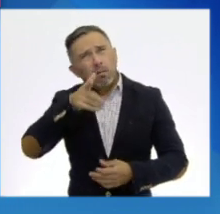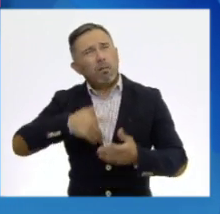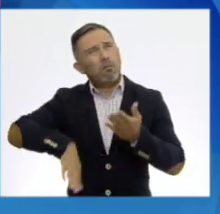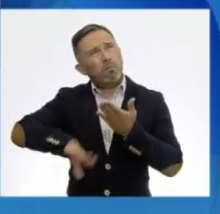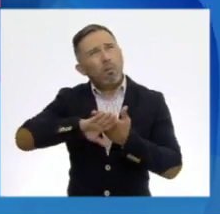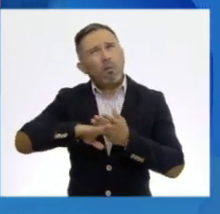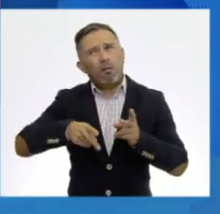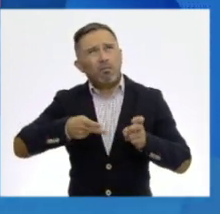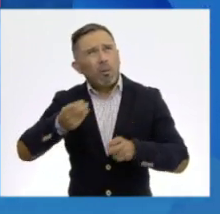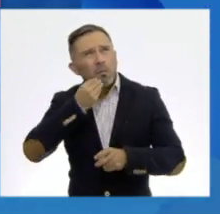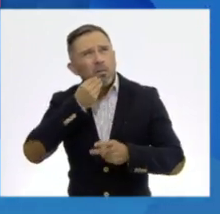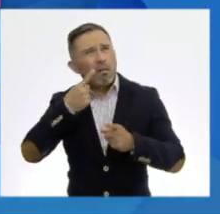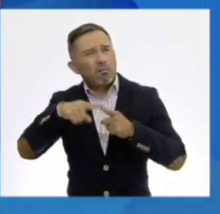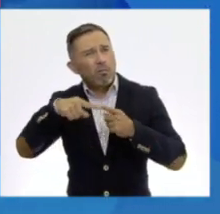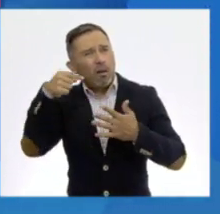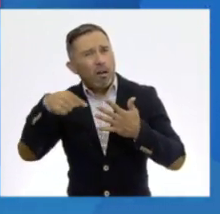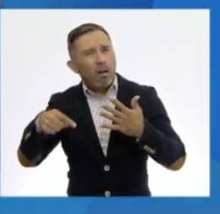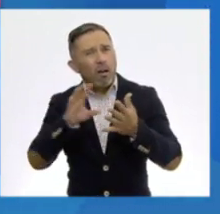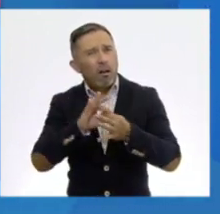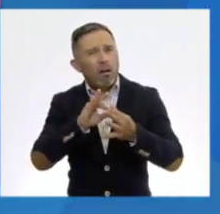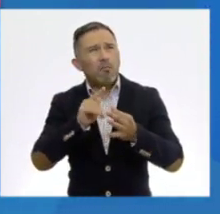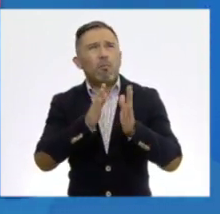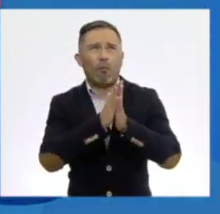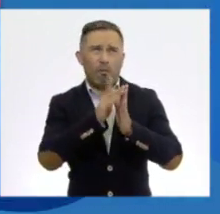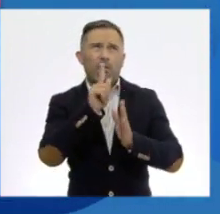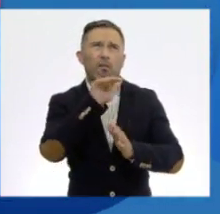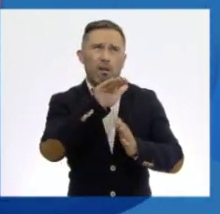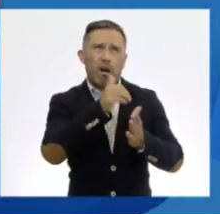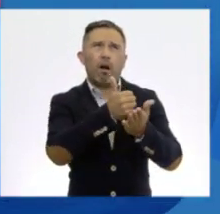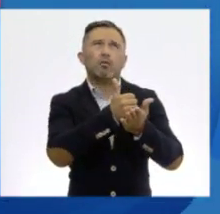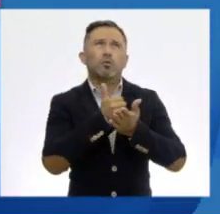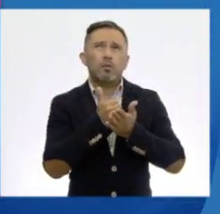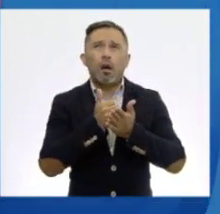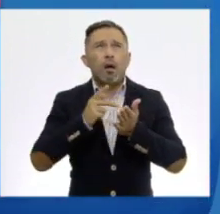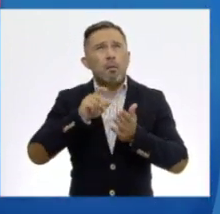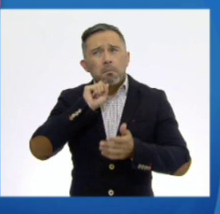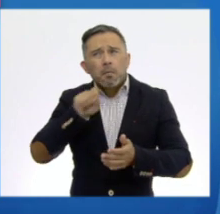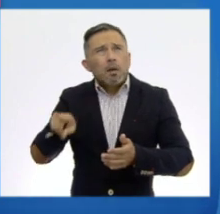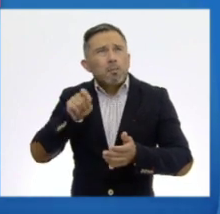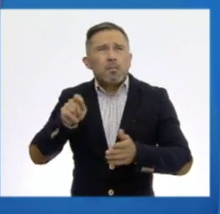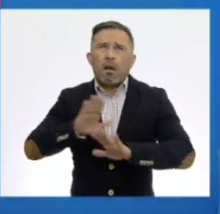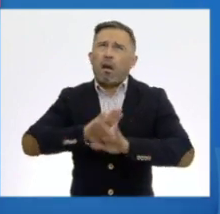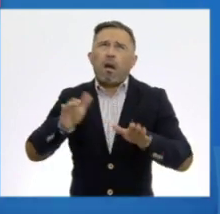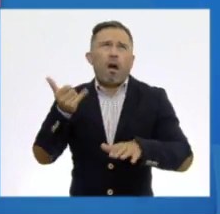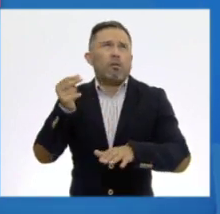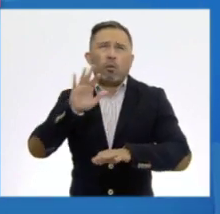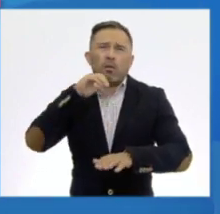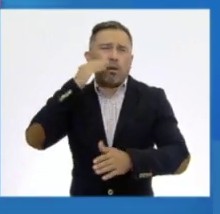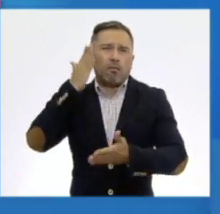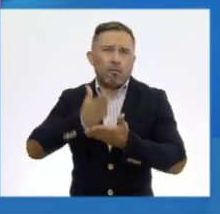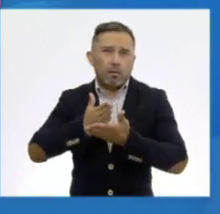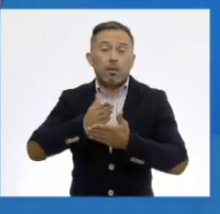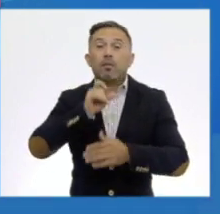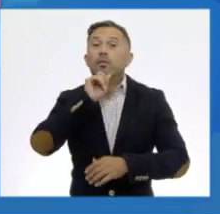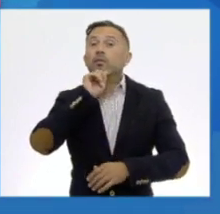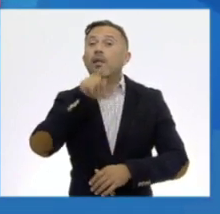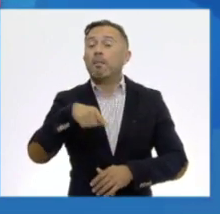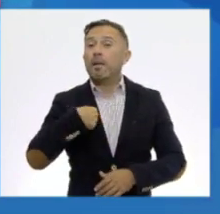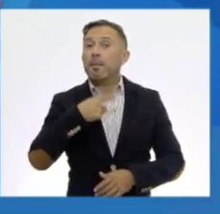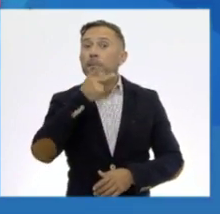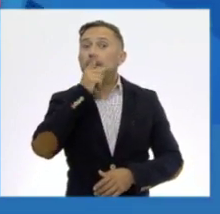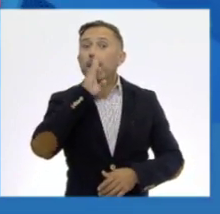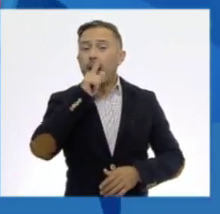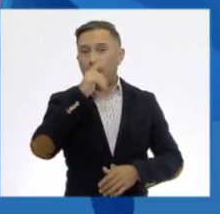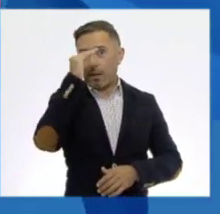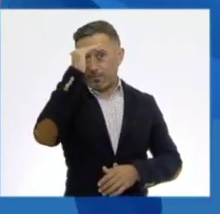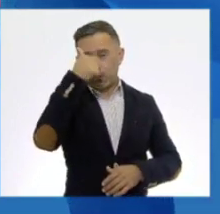y entonces le pides ayuda para que la situación no se repita. También lo platicas con los adultos de tu familia para que te ayuden a resolver